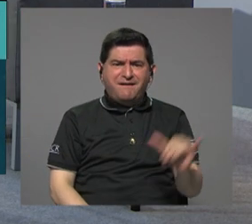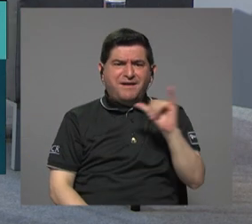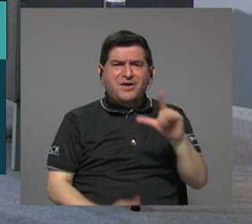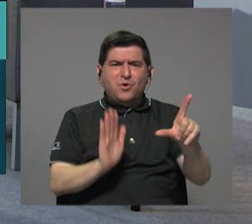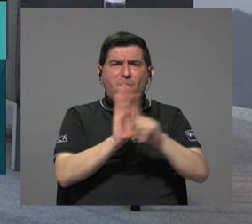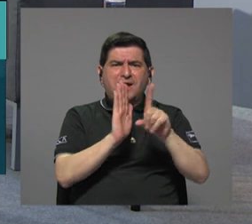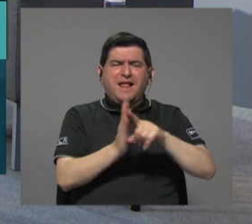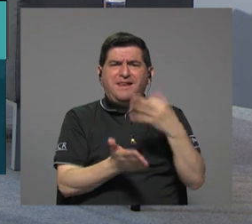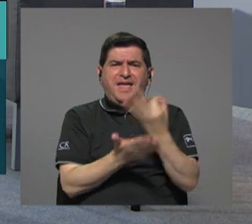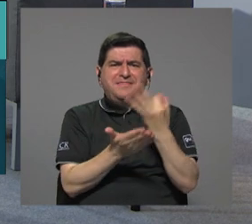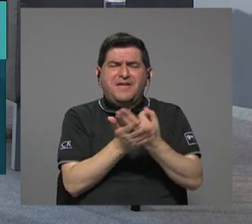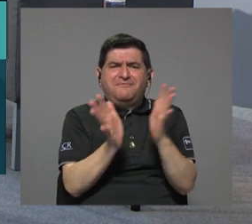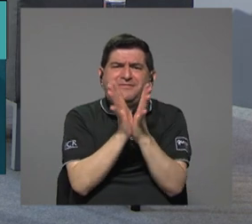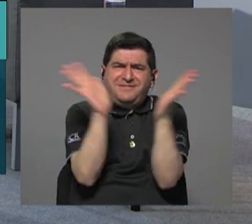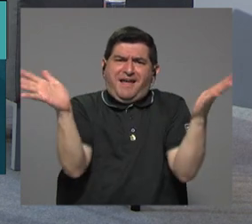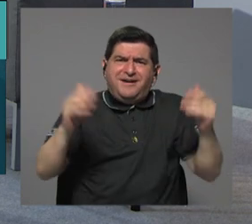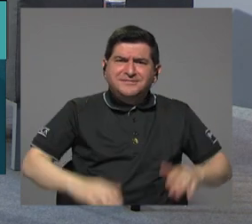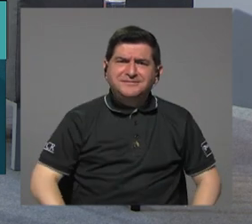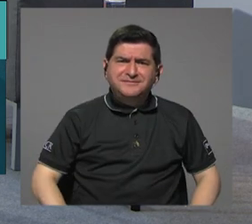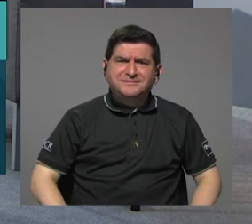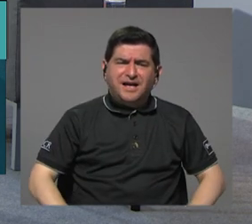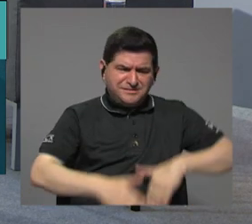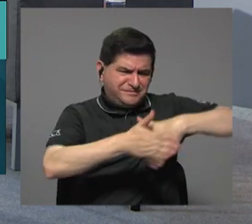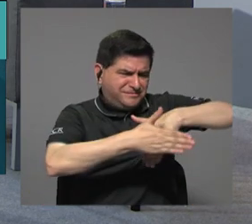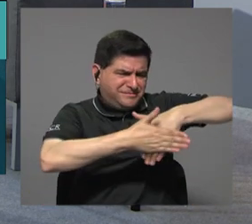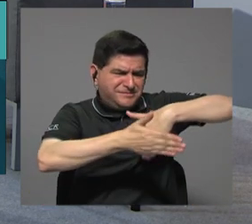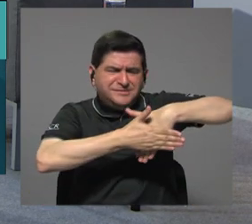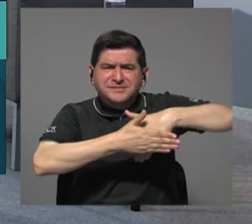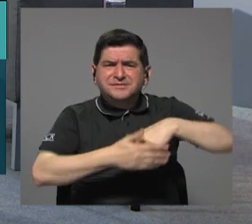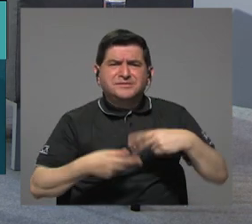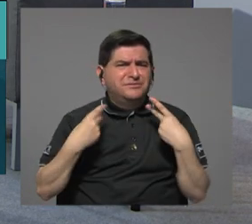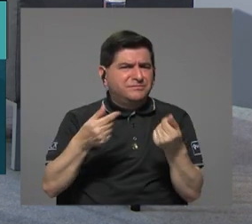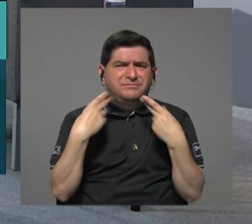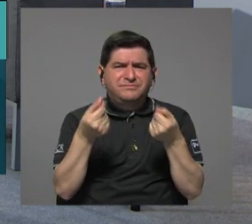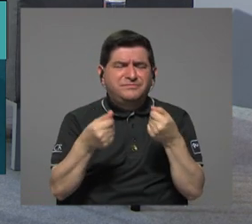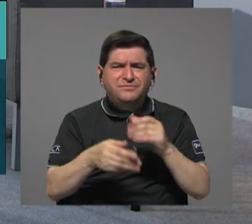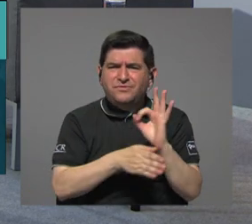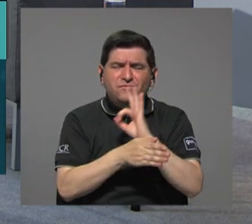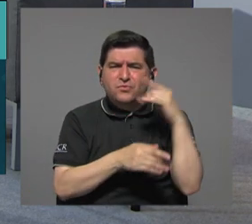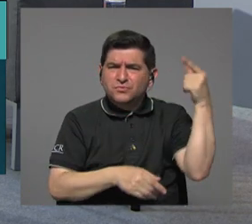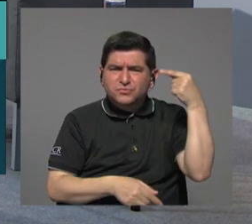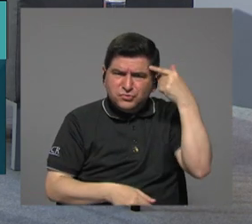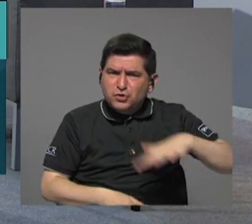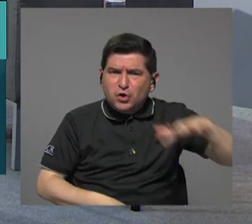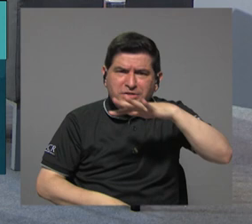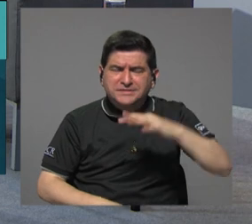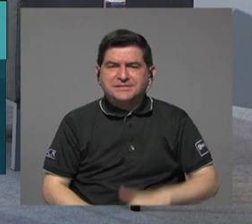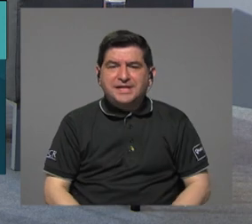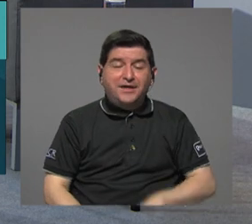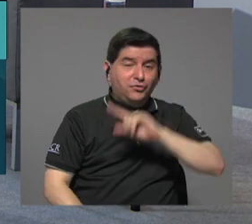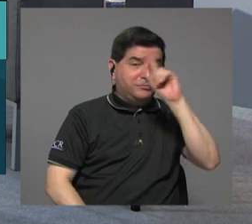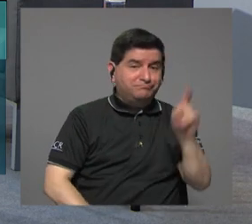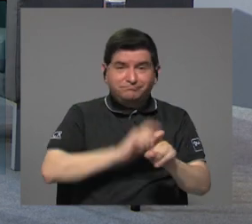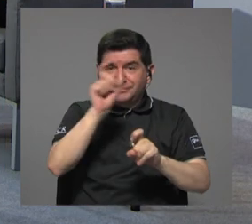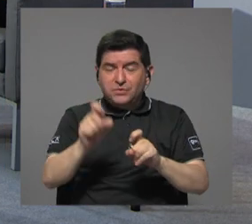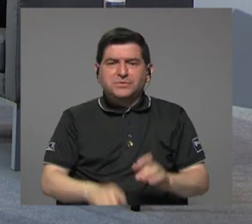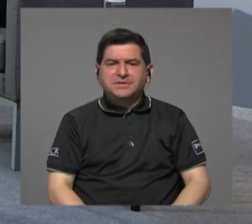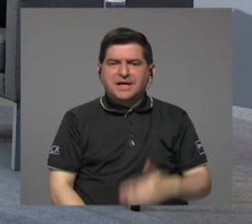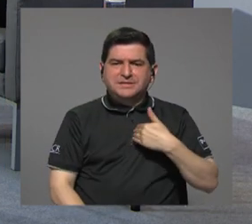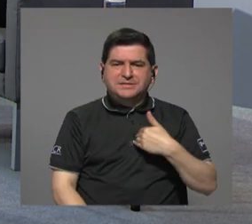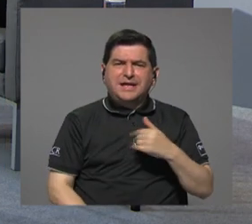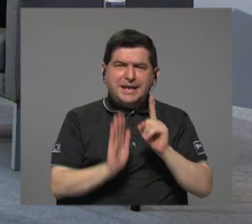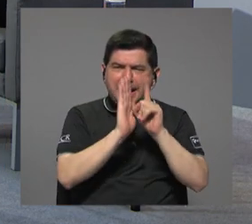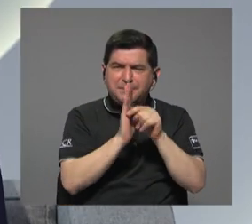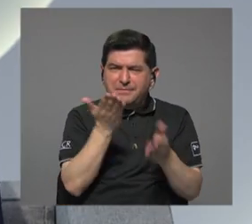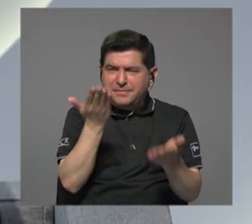ley de las finanzas públicas al entorpecer y no agilizar la función del estado esas son las consultas no sé si tenemos unos